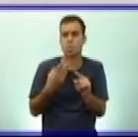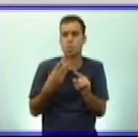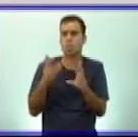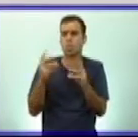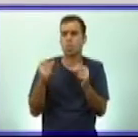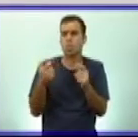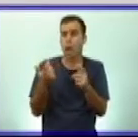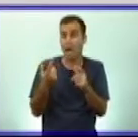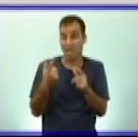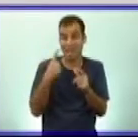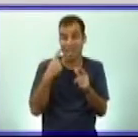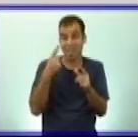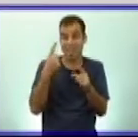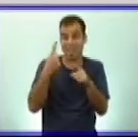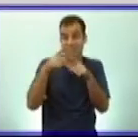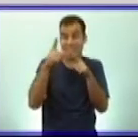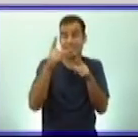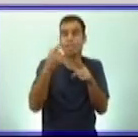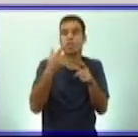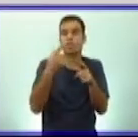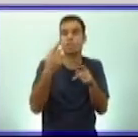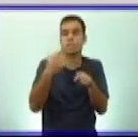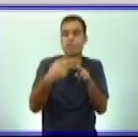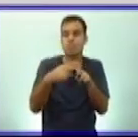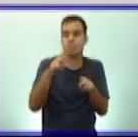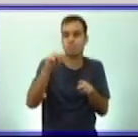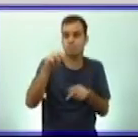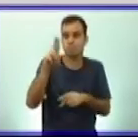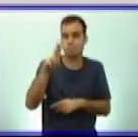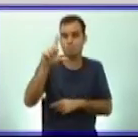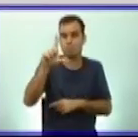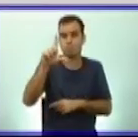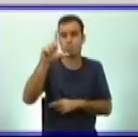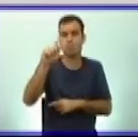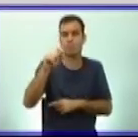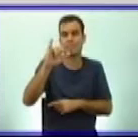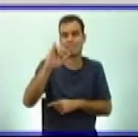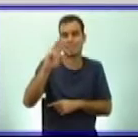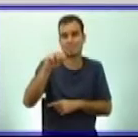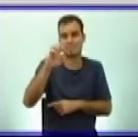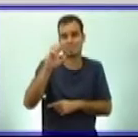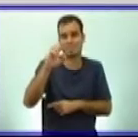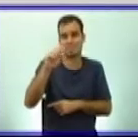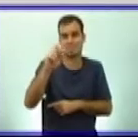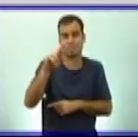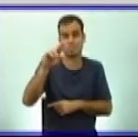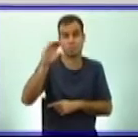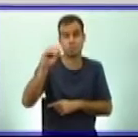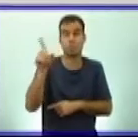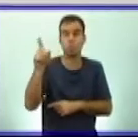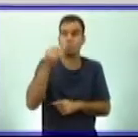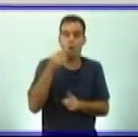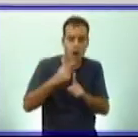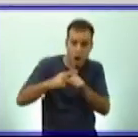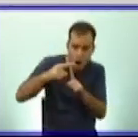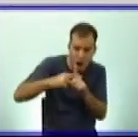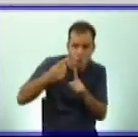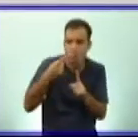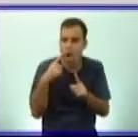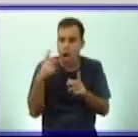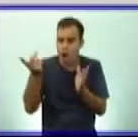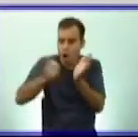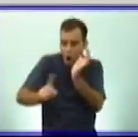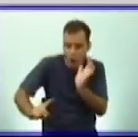nombramos multímetros, ¿verdad? Porque ellos son capaces de medir los valores de la corriente, la tensión, y también podemos